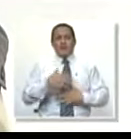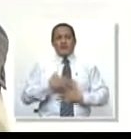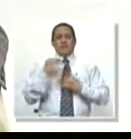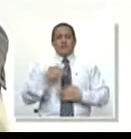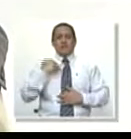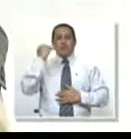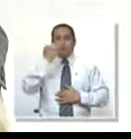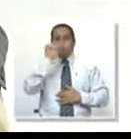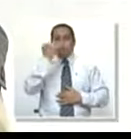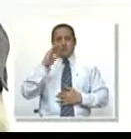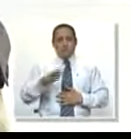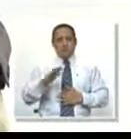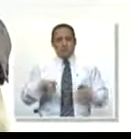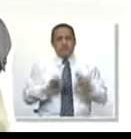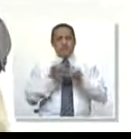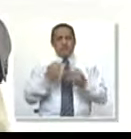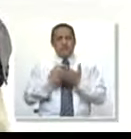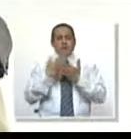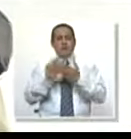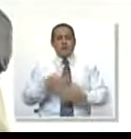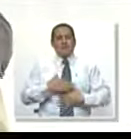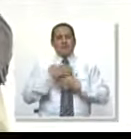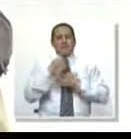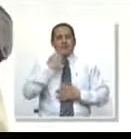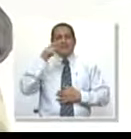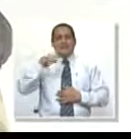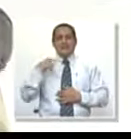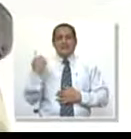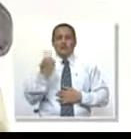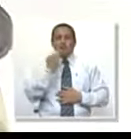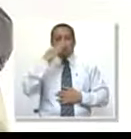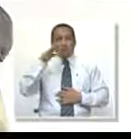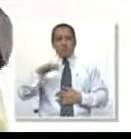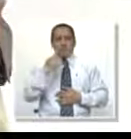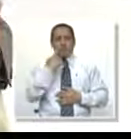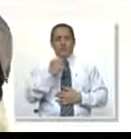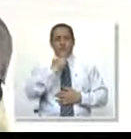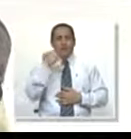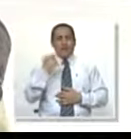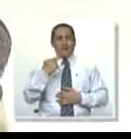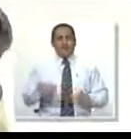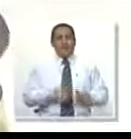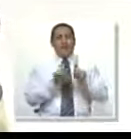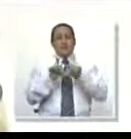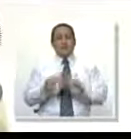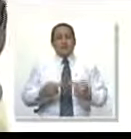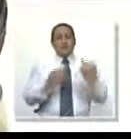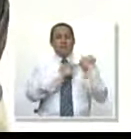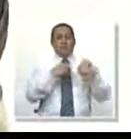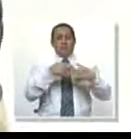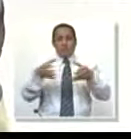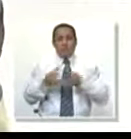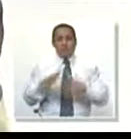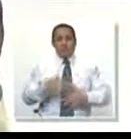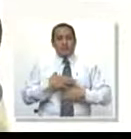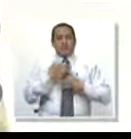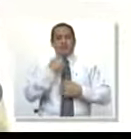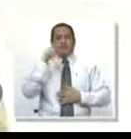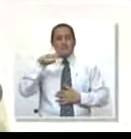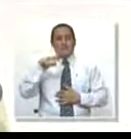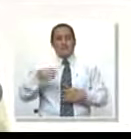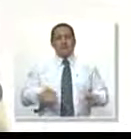interés superior del niño está asociado a la satisfacción de intereses y necesidades de todo niño ni adolescente entonces en función de estos intereses